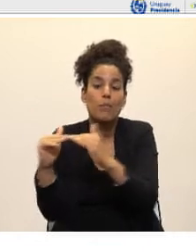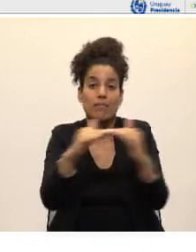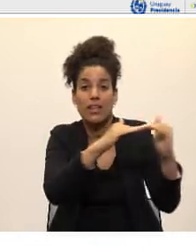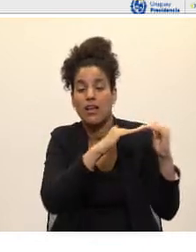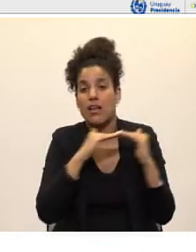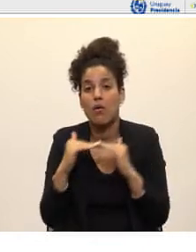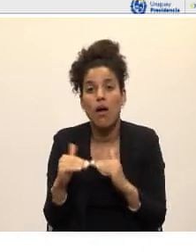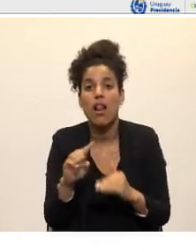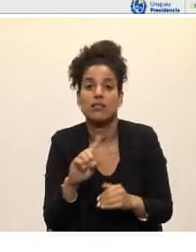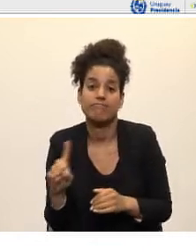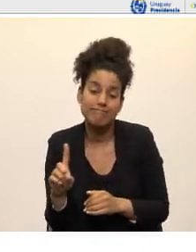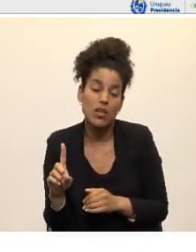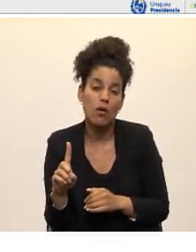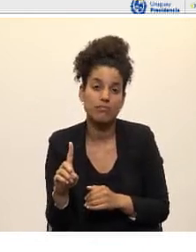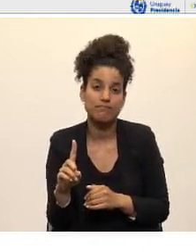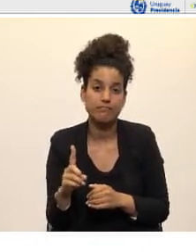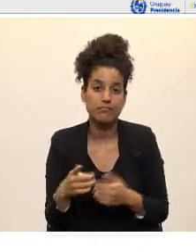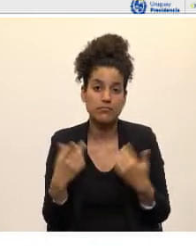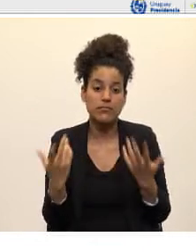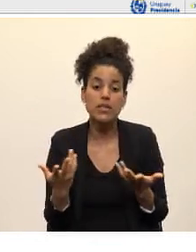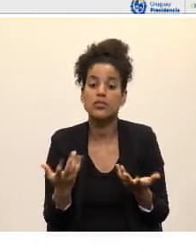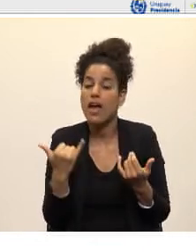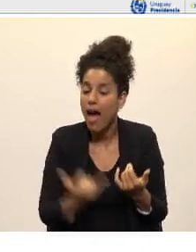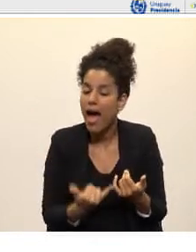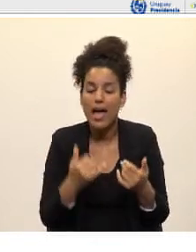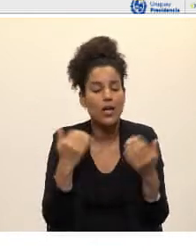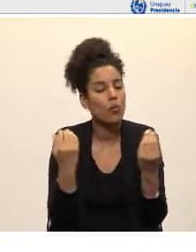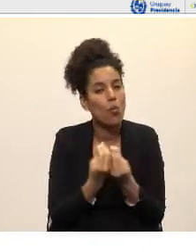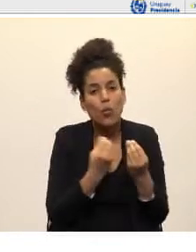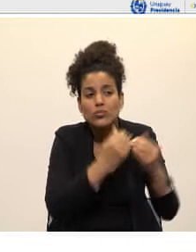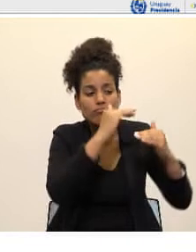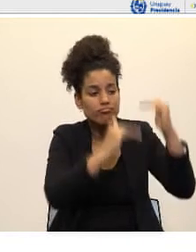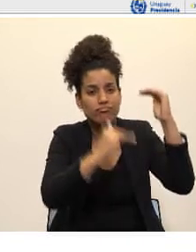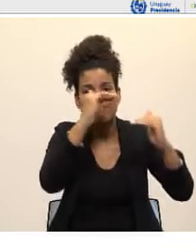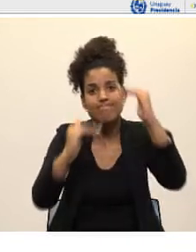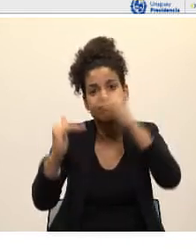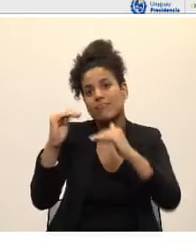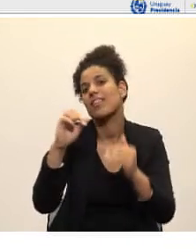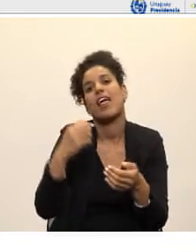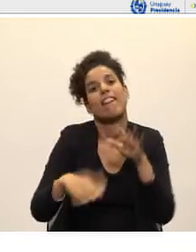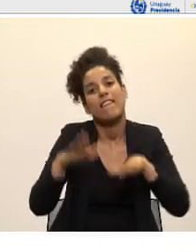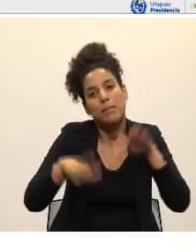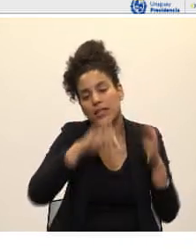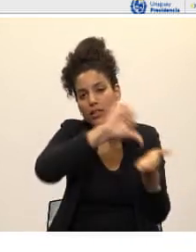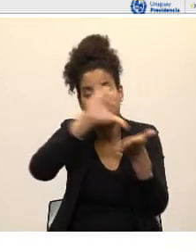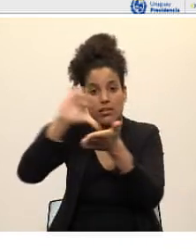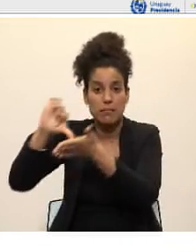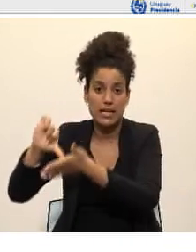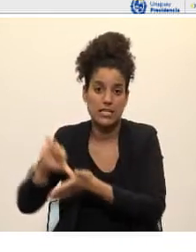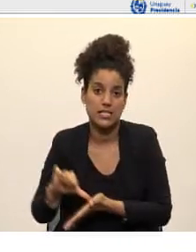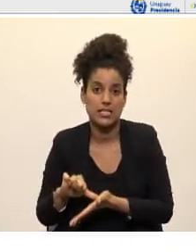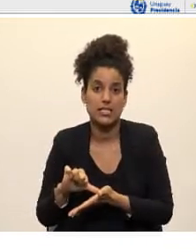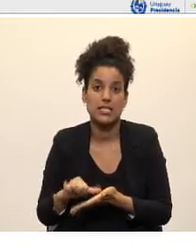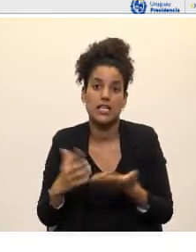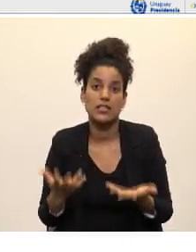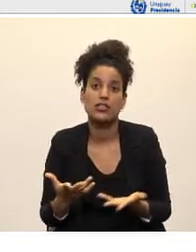mirada muy atenta a la desigualdad y la posibilidad de pensar estas políticas mucho